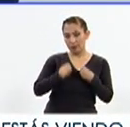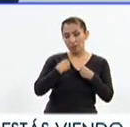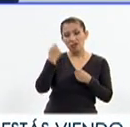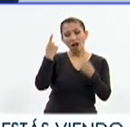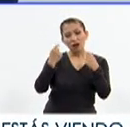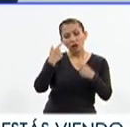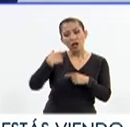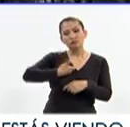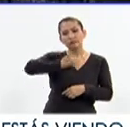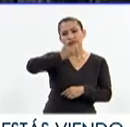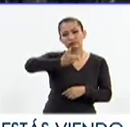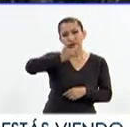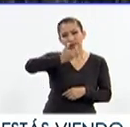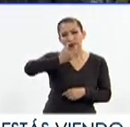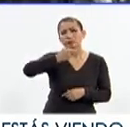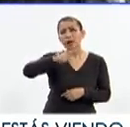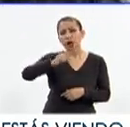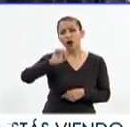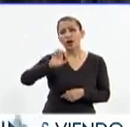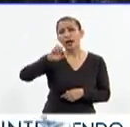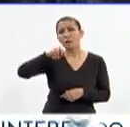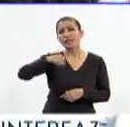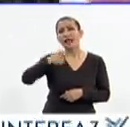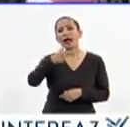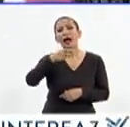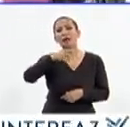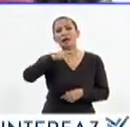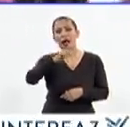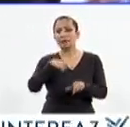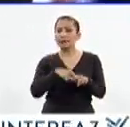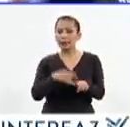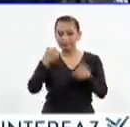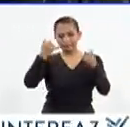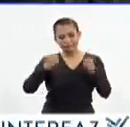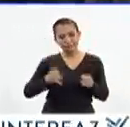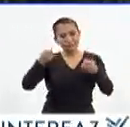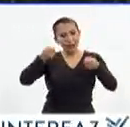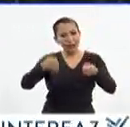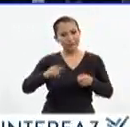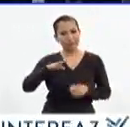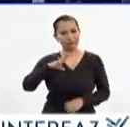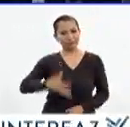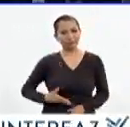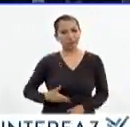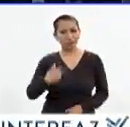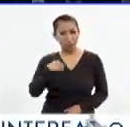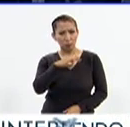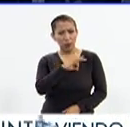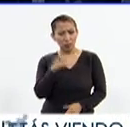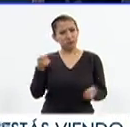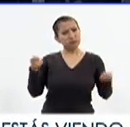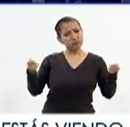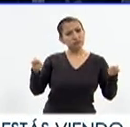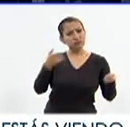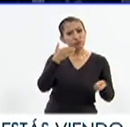y algunas de sus costumbres, pero Herminia y Gabriela conservan su identidad. Puedo tener un